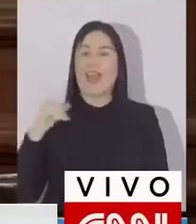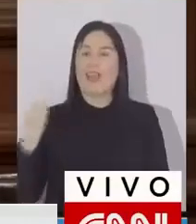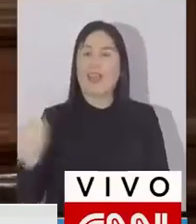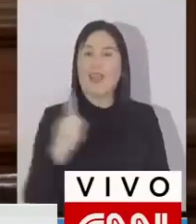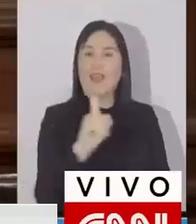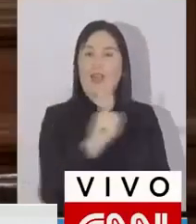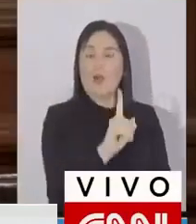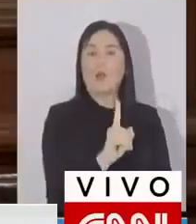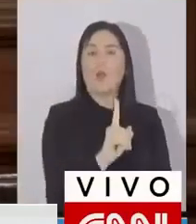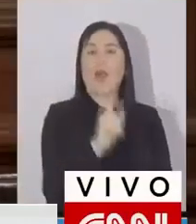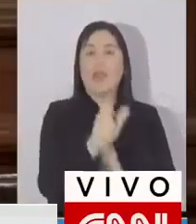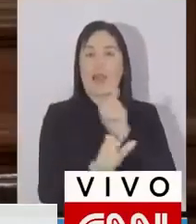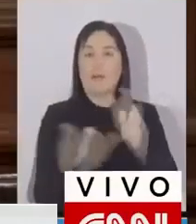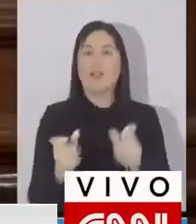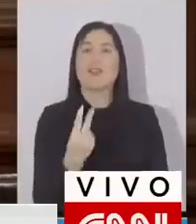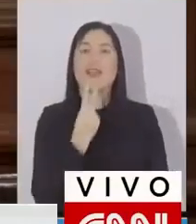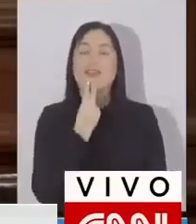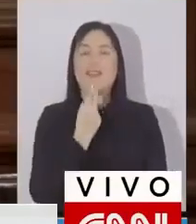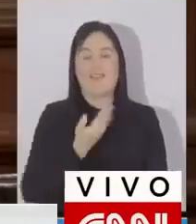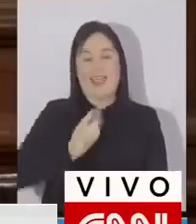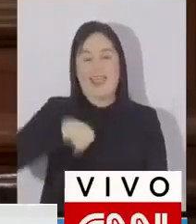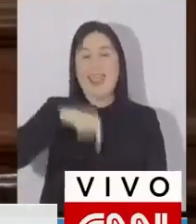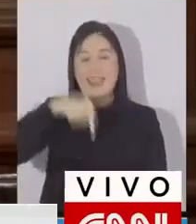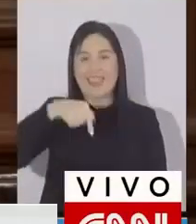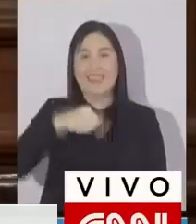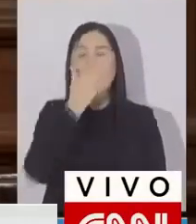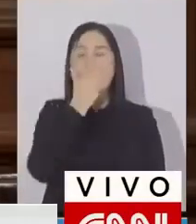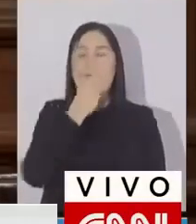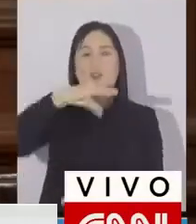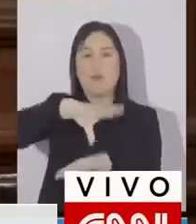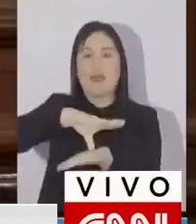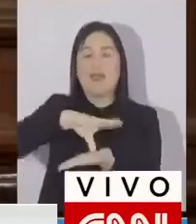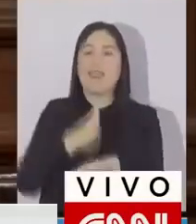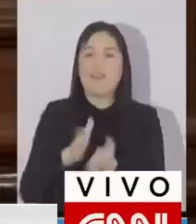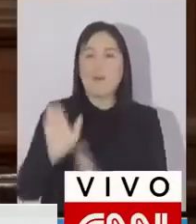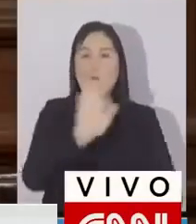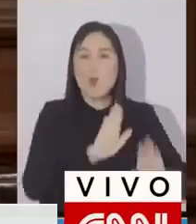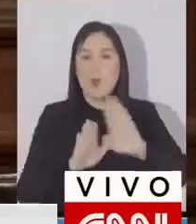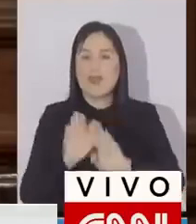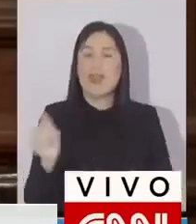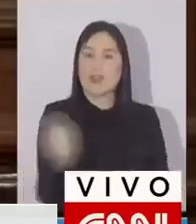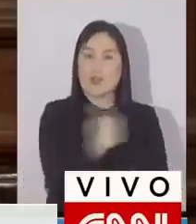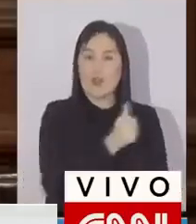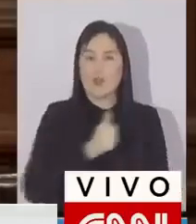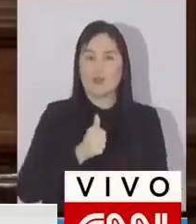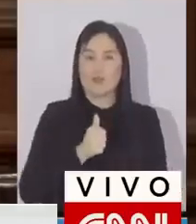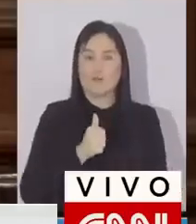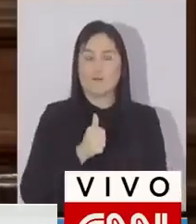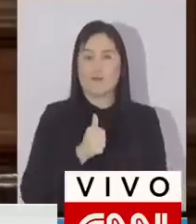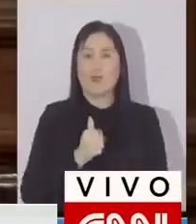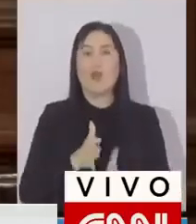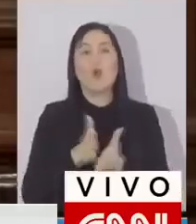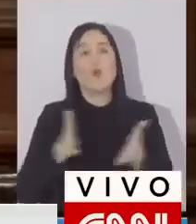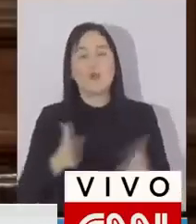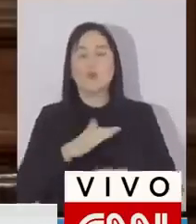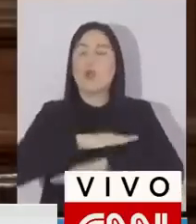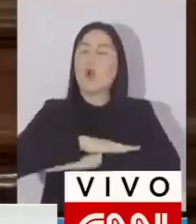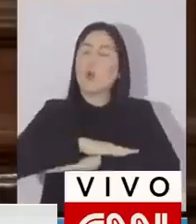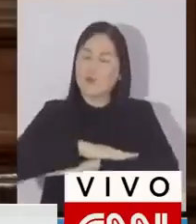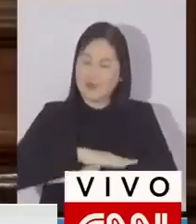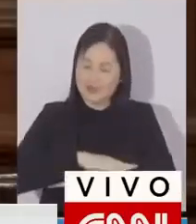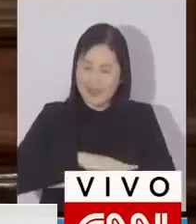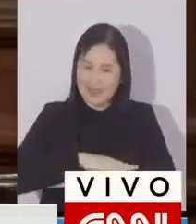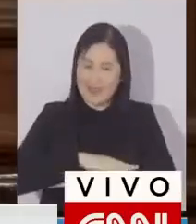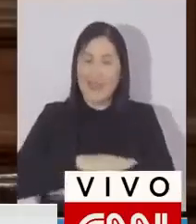habitantes de este maravilloso país y que debemos cuidar entre todos con mucha humildad queremos